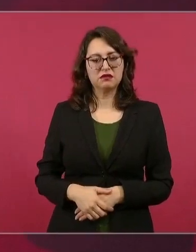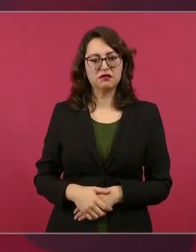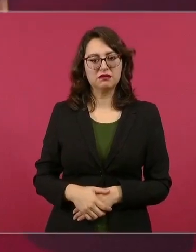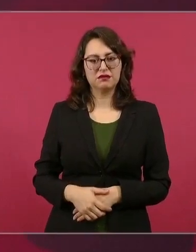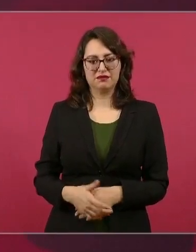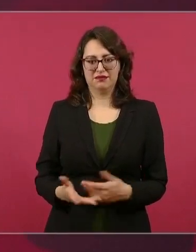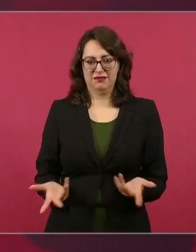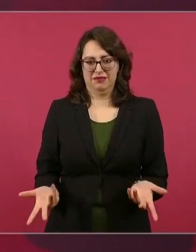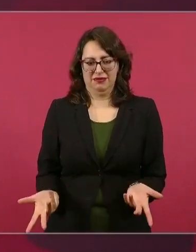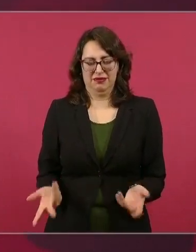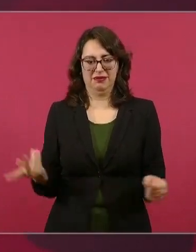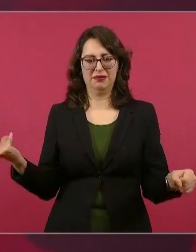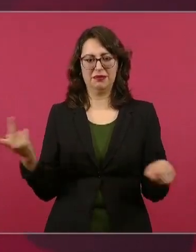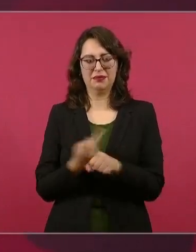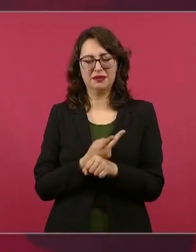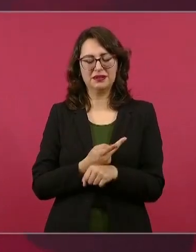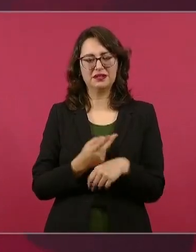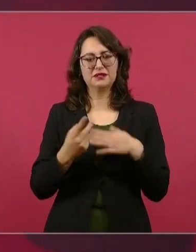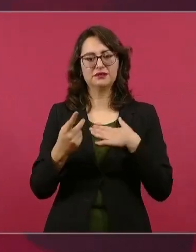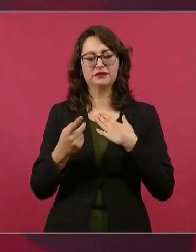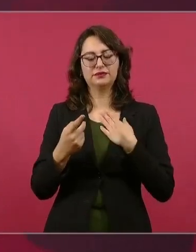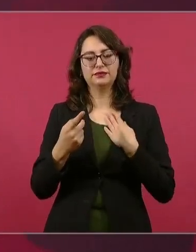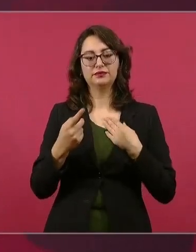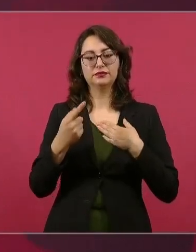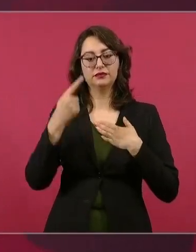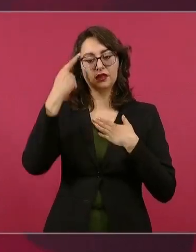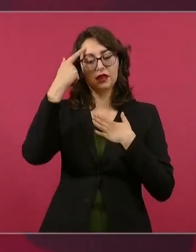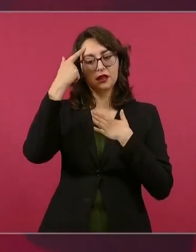Por lo mismo, por el clasismo